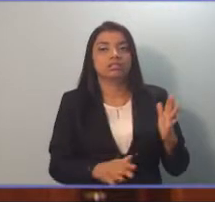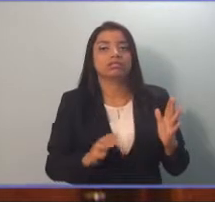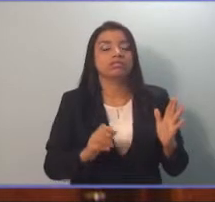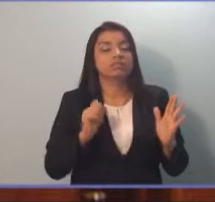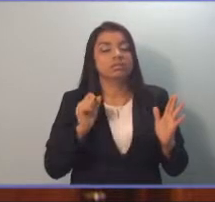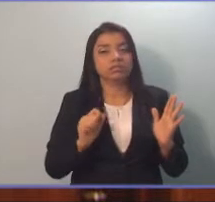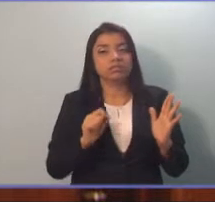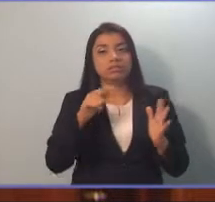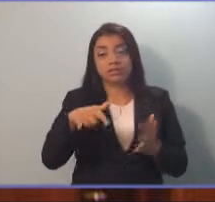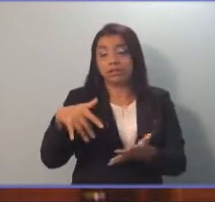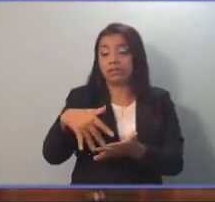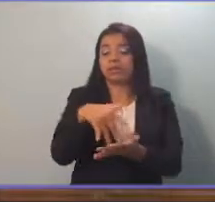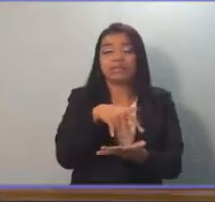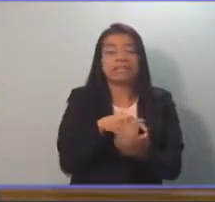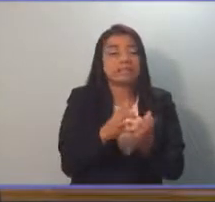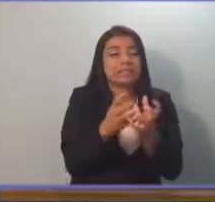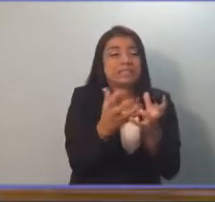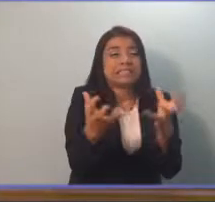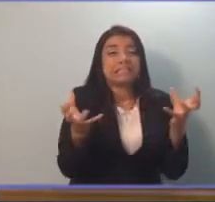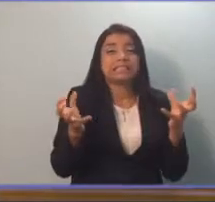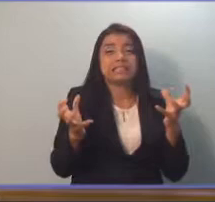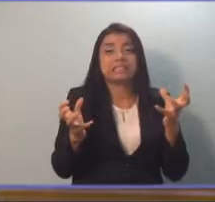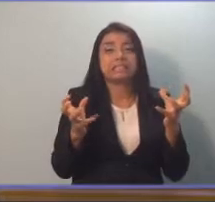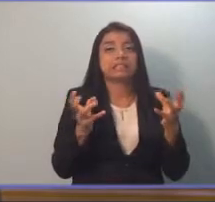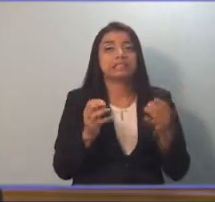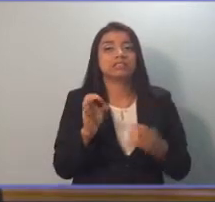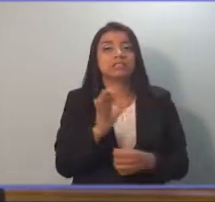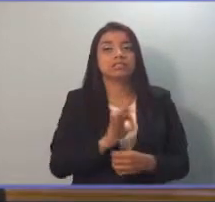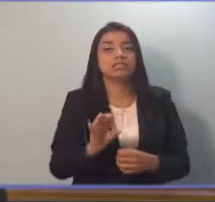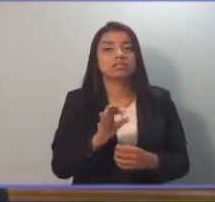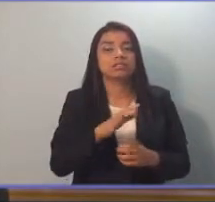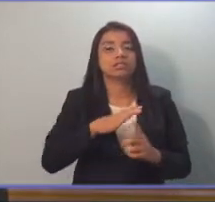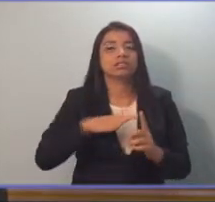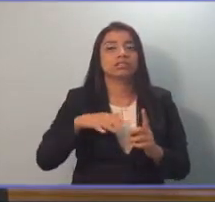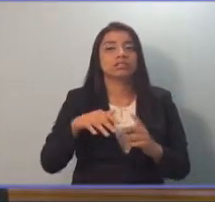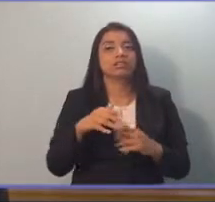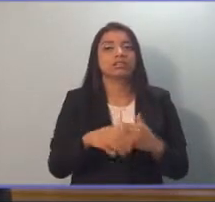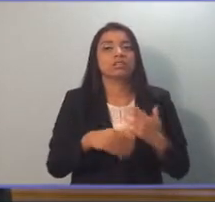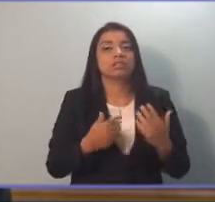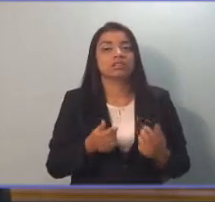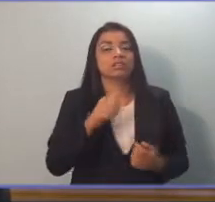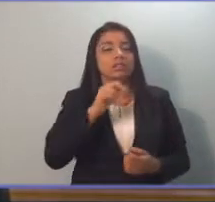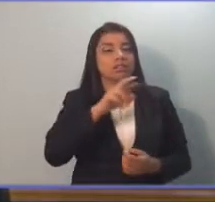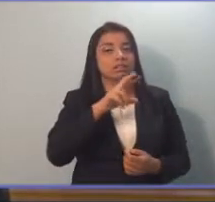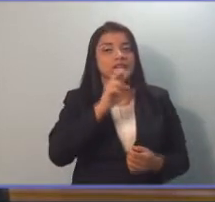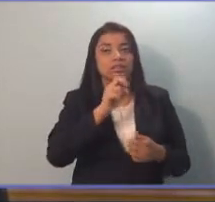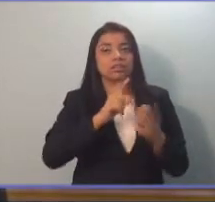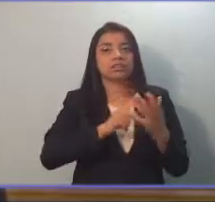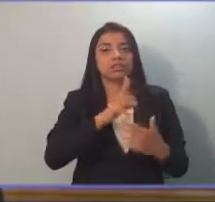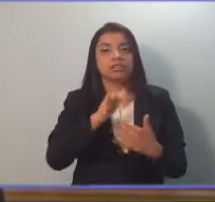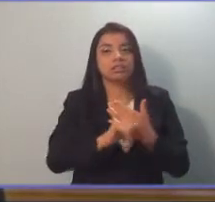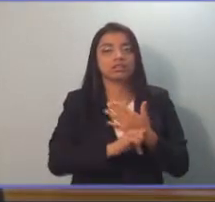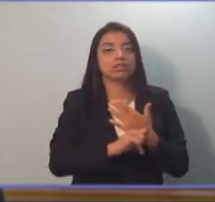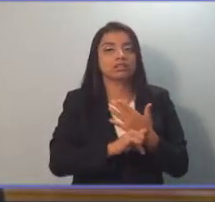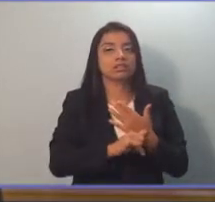sobrepoblación, mejores condiciones, de forma que hemos desarrollado 30 proyectos de talleres productivos en